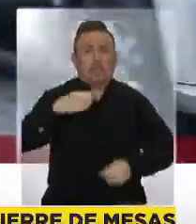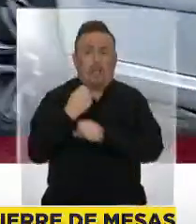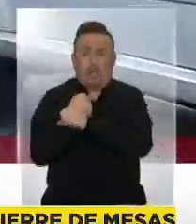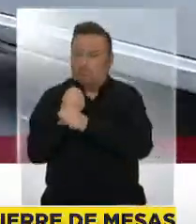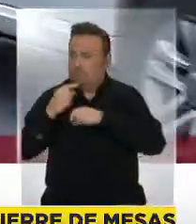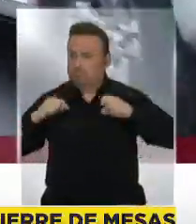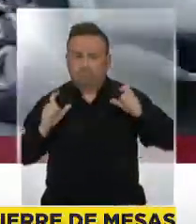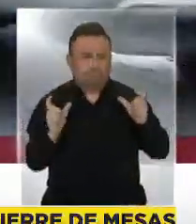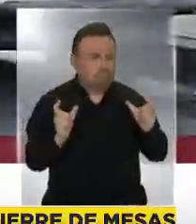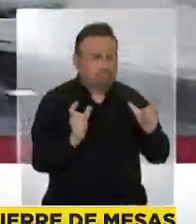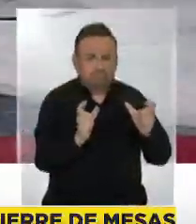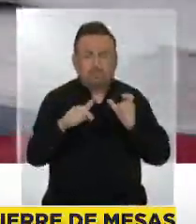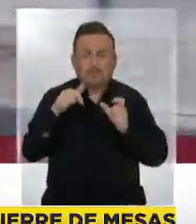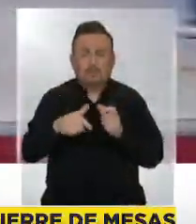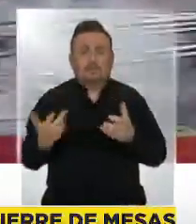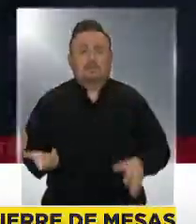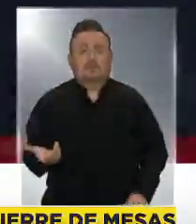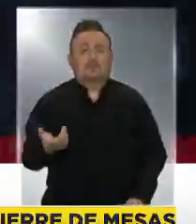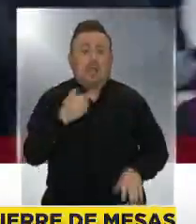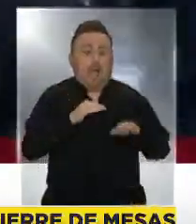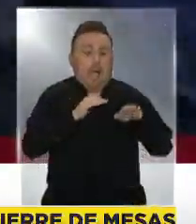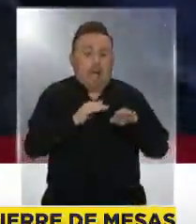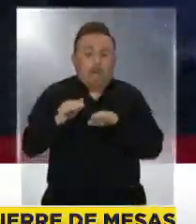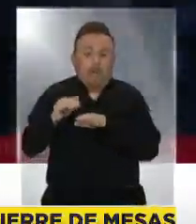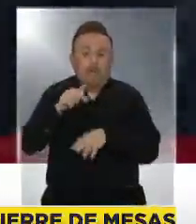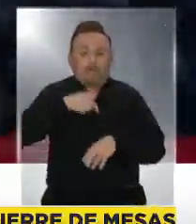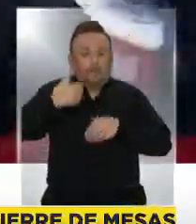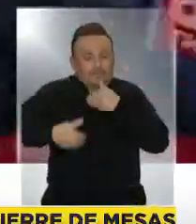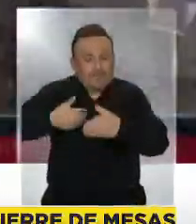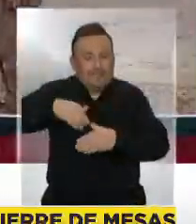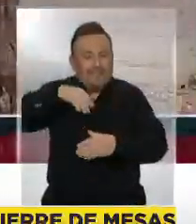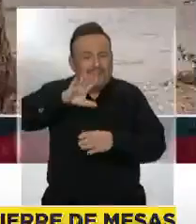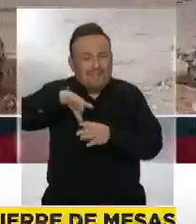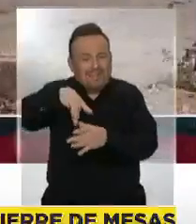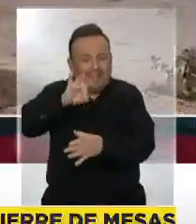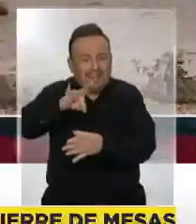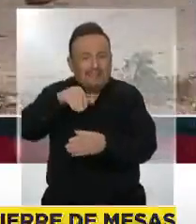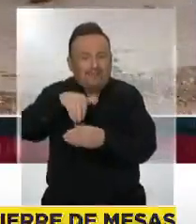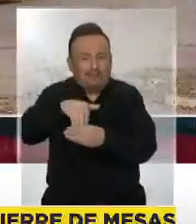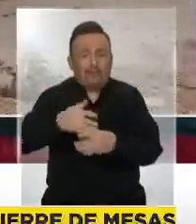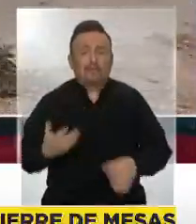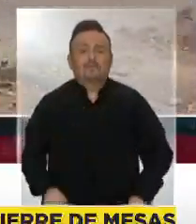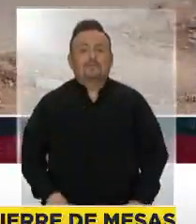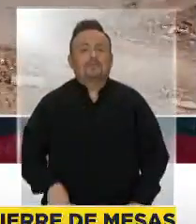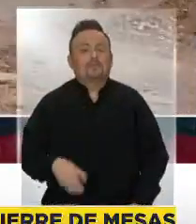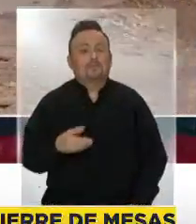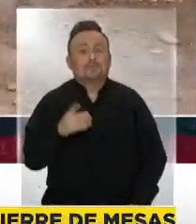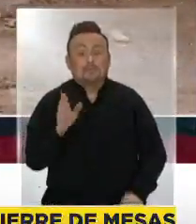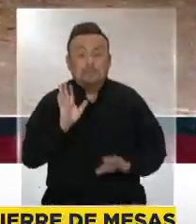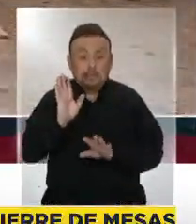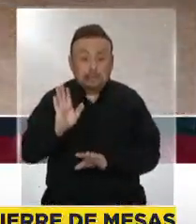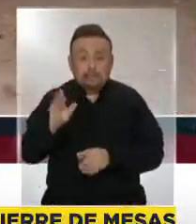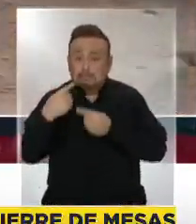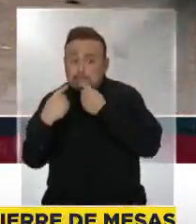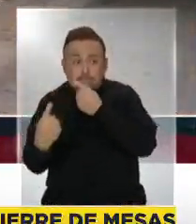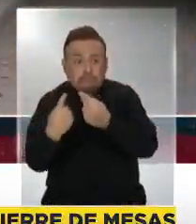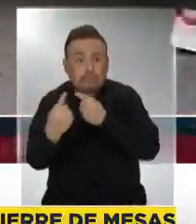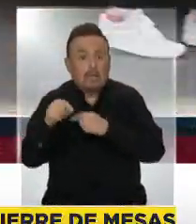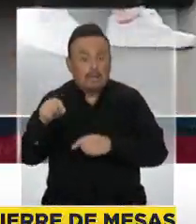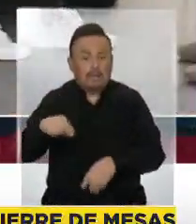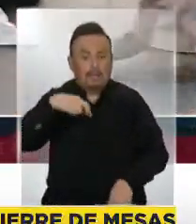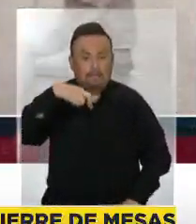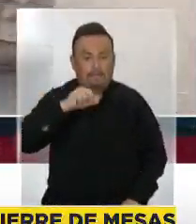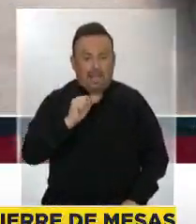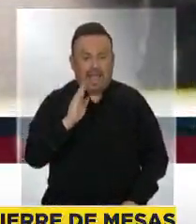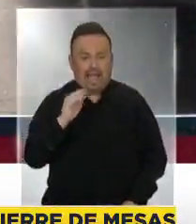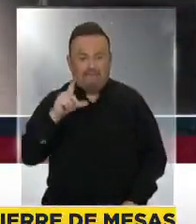también en la calle y funcionarios de la PDI que apoyan todo este proceso eleccionario. Pablo, tratando de recabar más antecedentes respecto a lo ocurrido allí en la